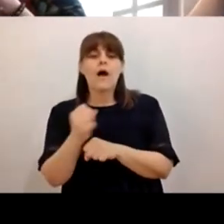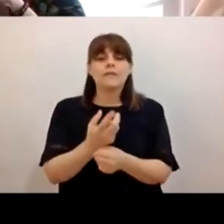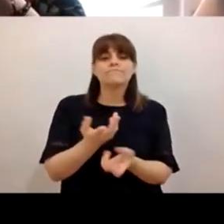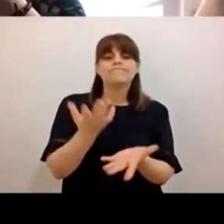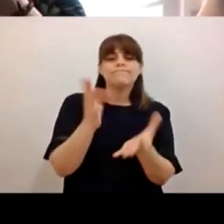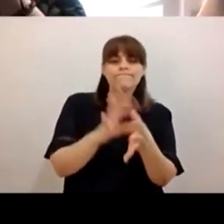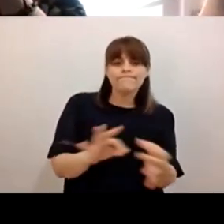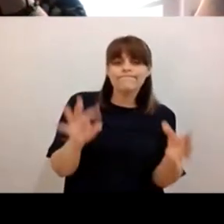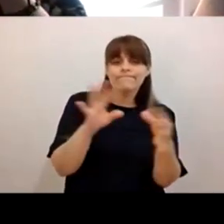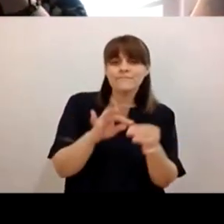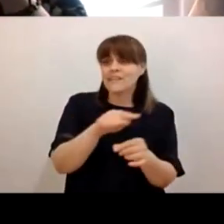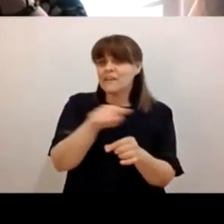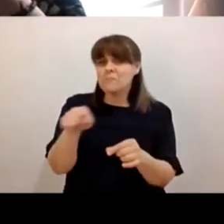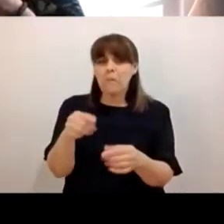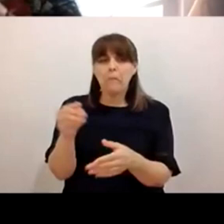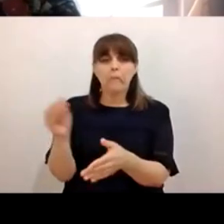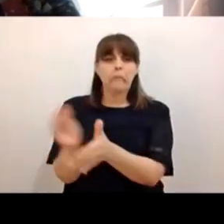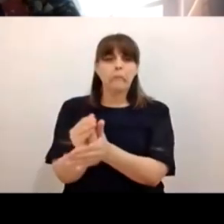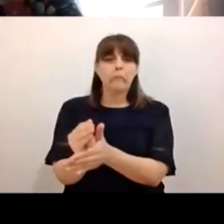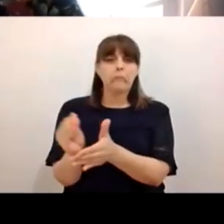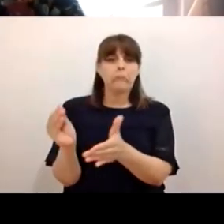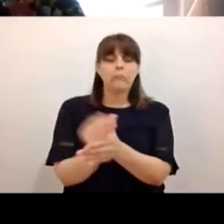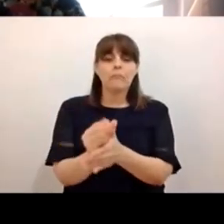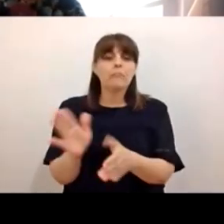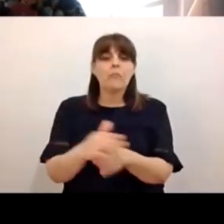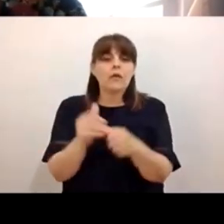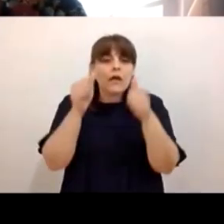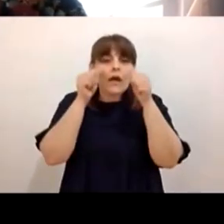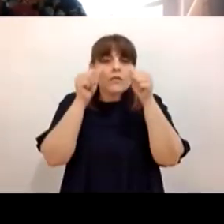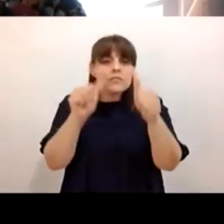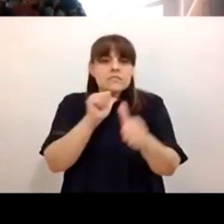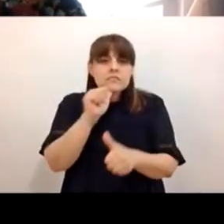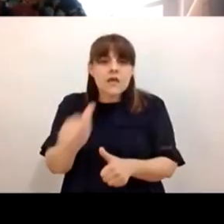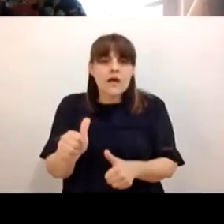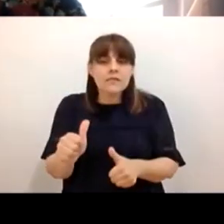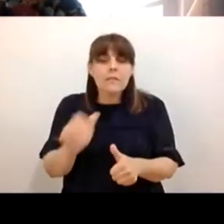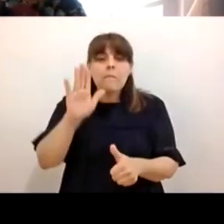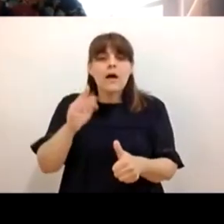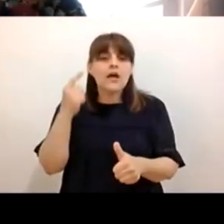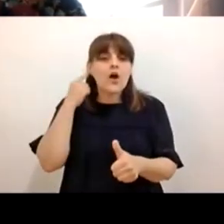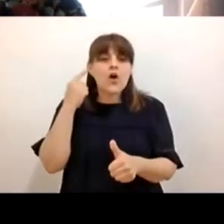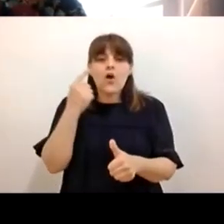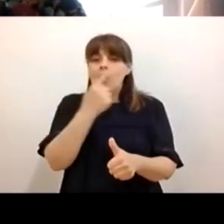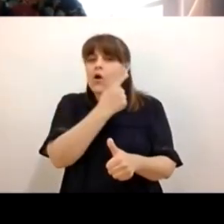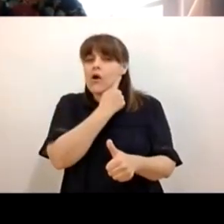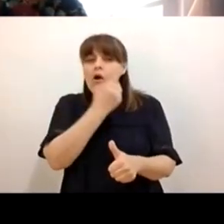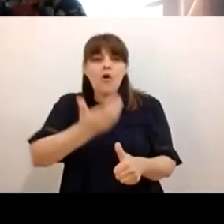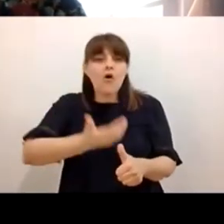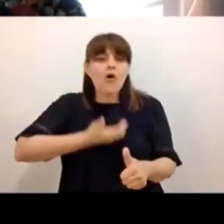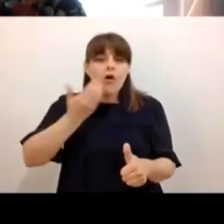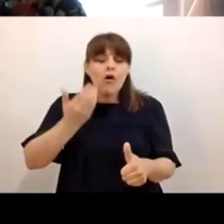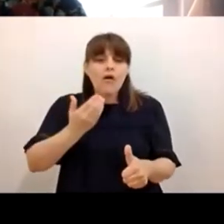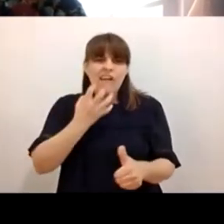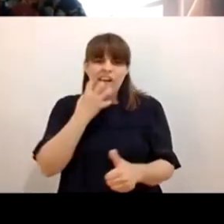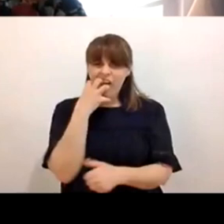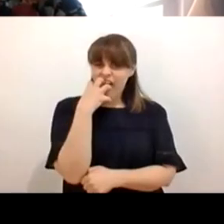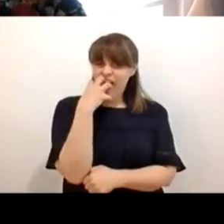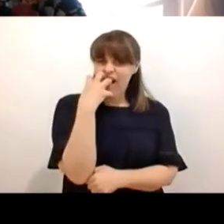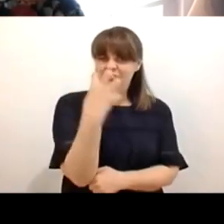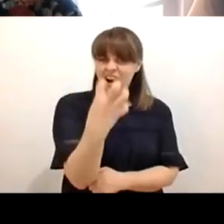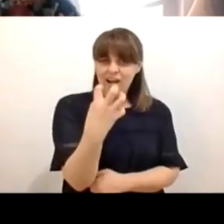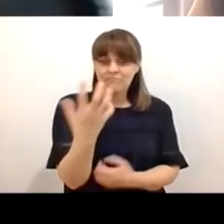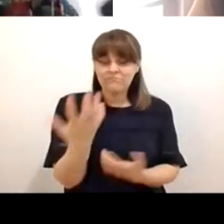no lo escuchan porque no lo oyen sus orejas están acostumbradas a otro nivel de gritería